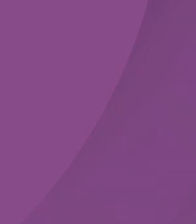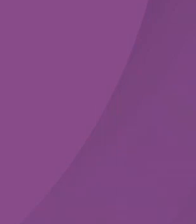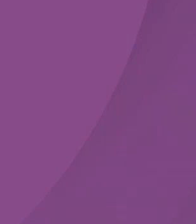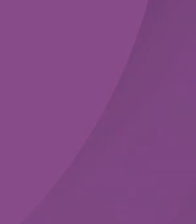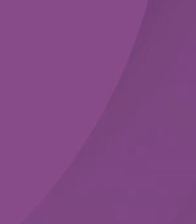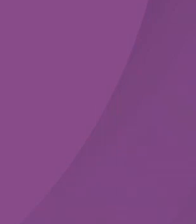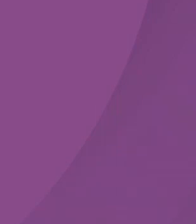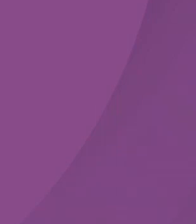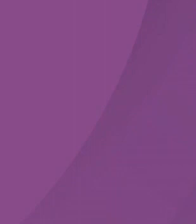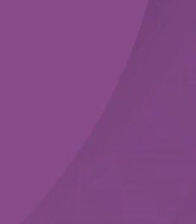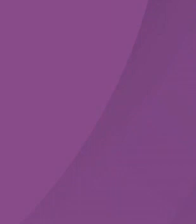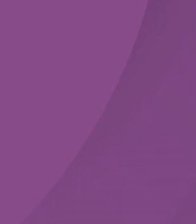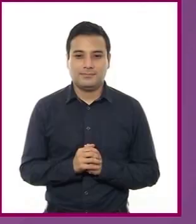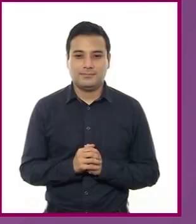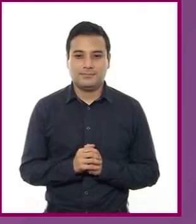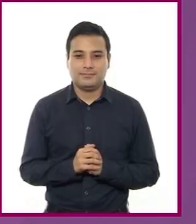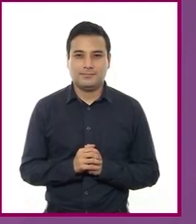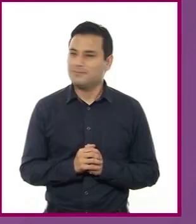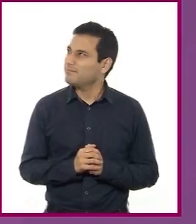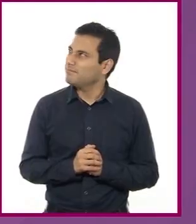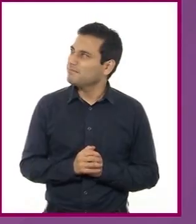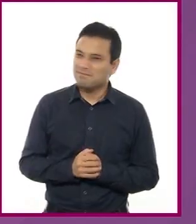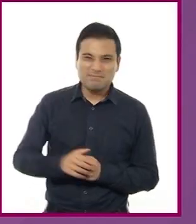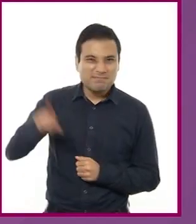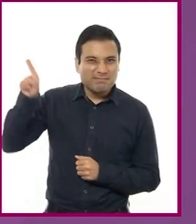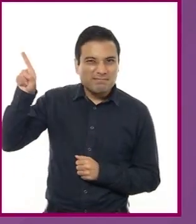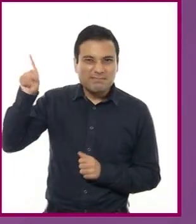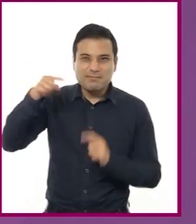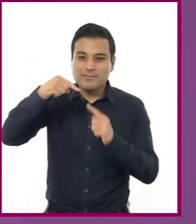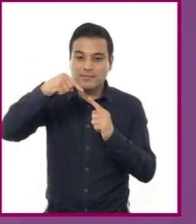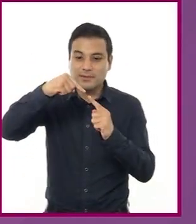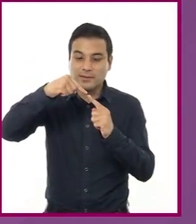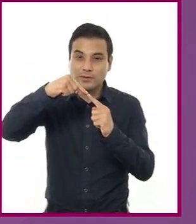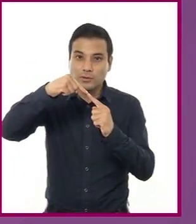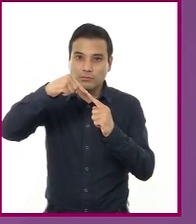¿Qué hace que los objetos en los vasos se vean cortados?